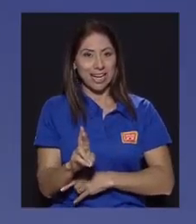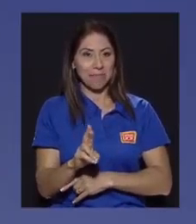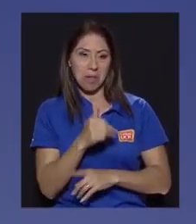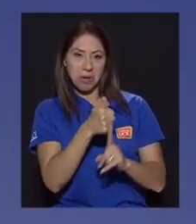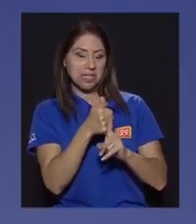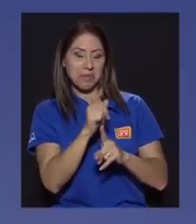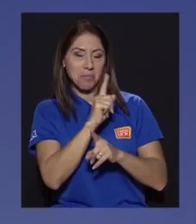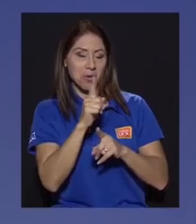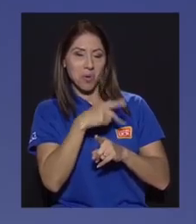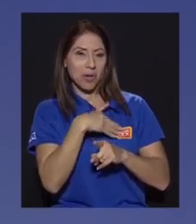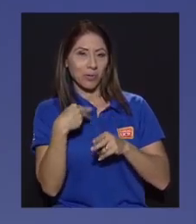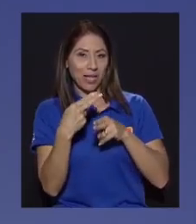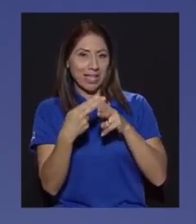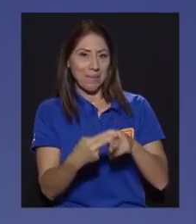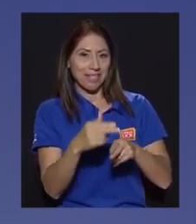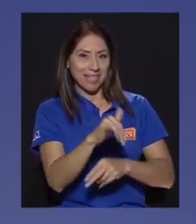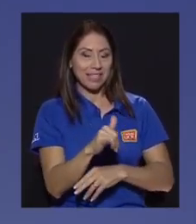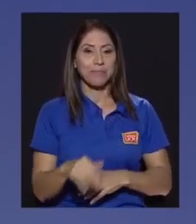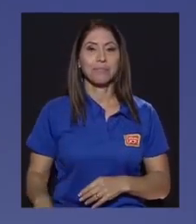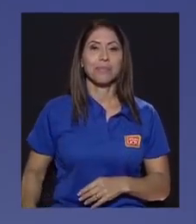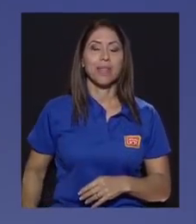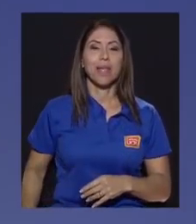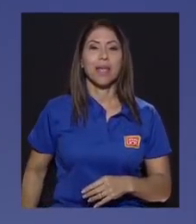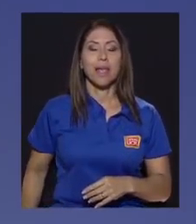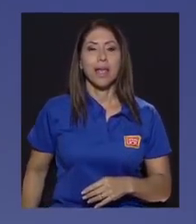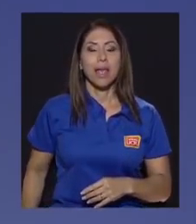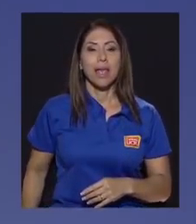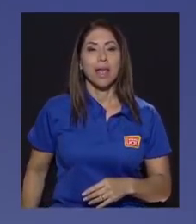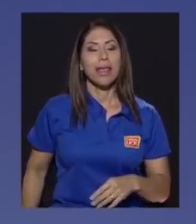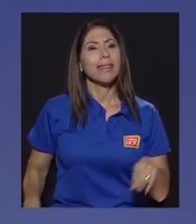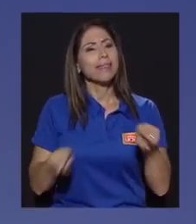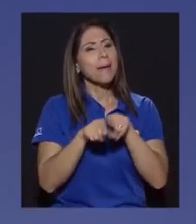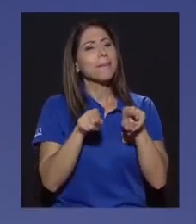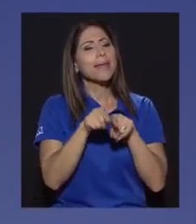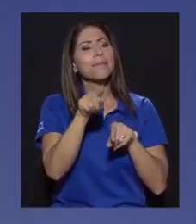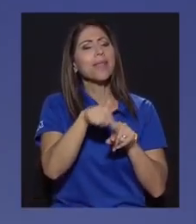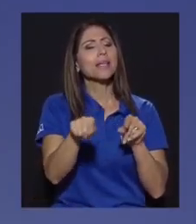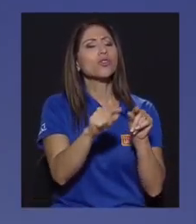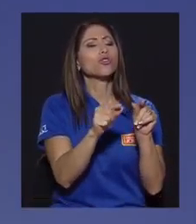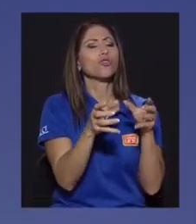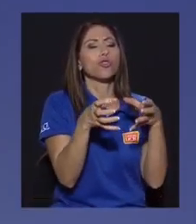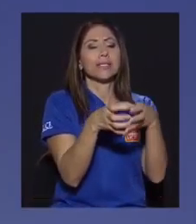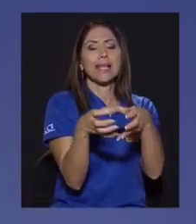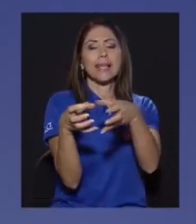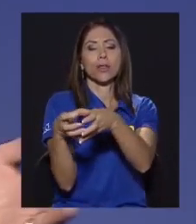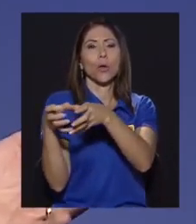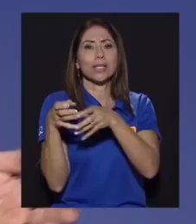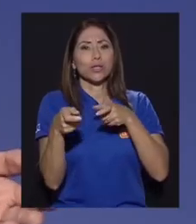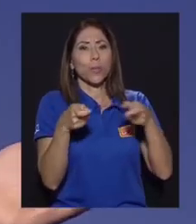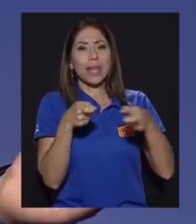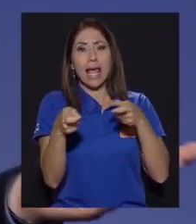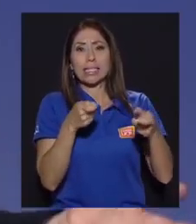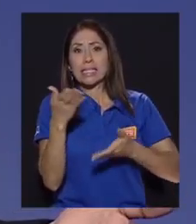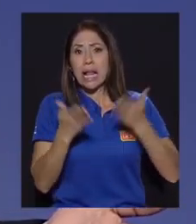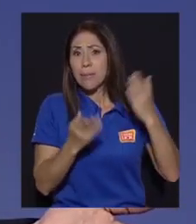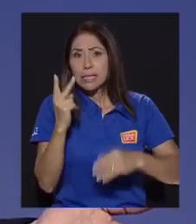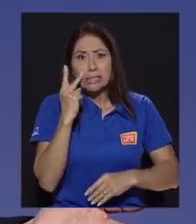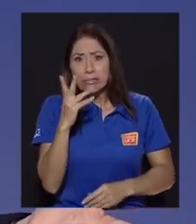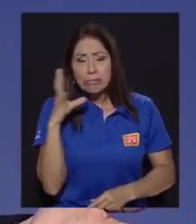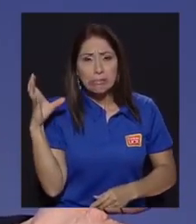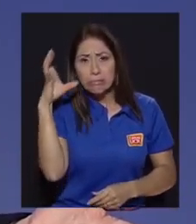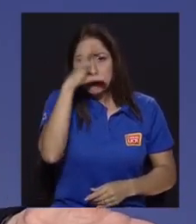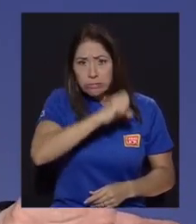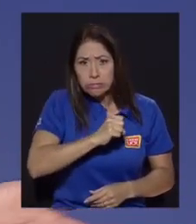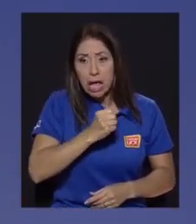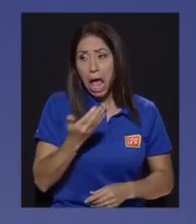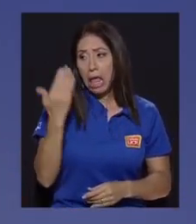existe también una miopía de parte de sus sectores dominantes que han menospreciado inclusive al paje